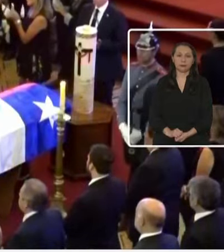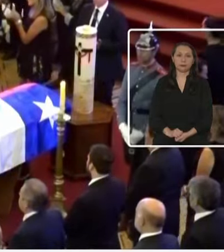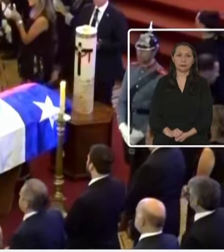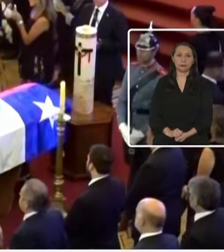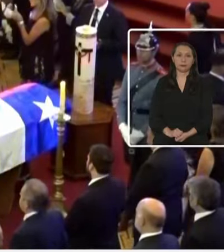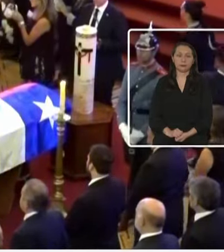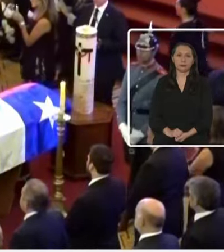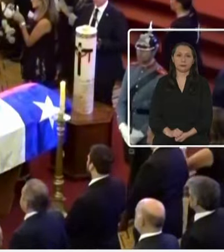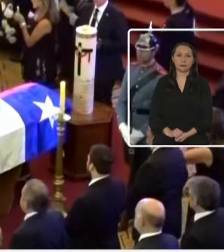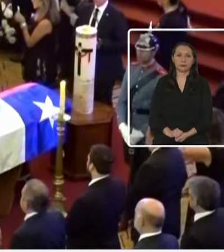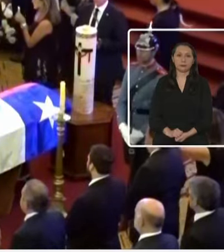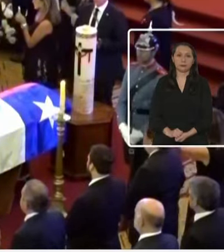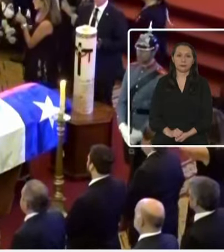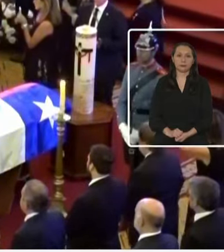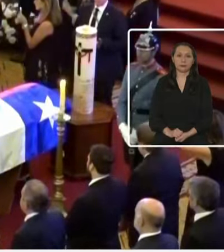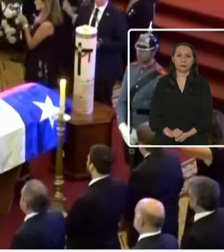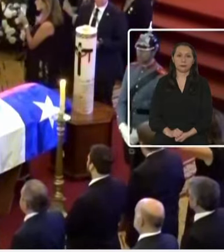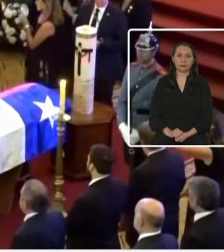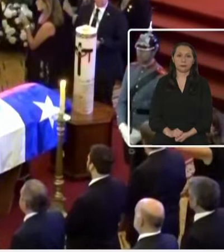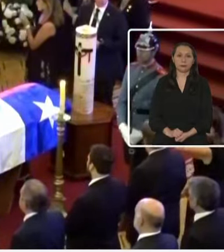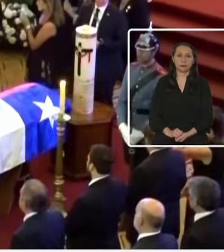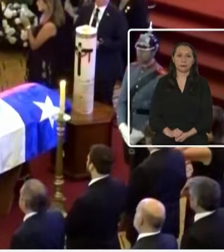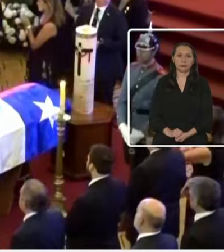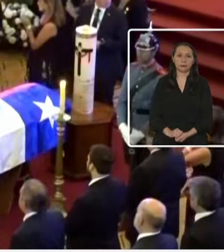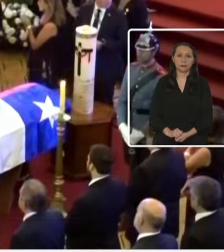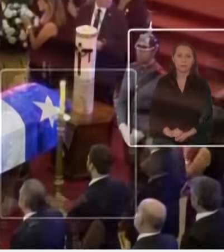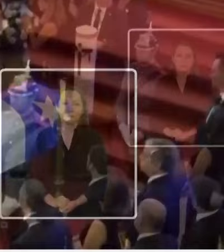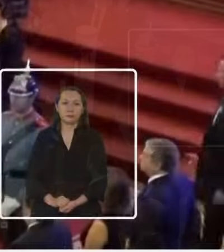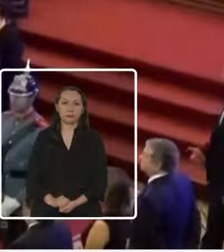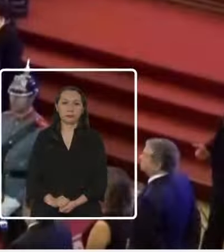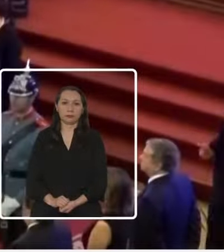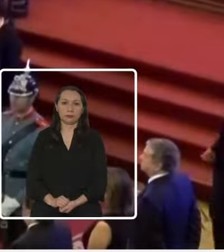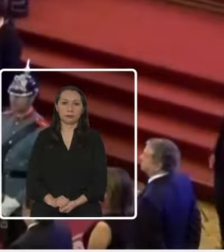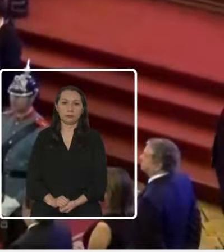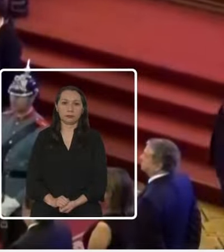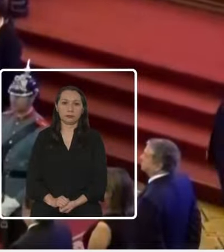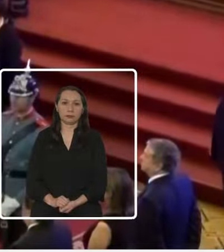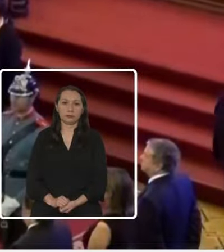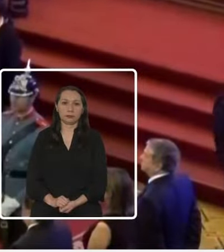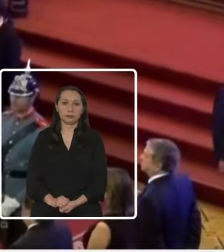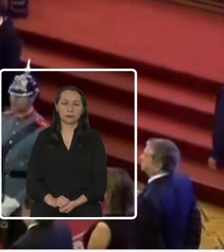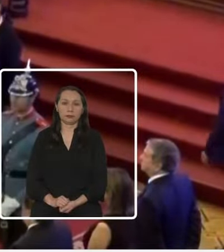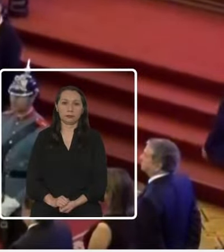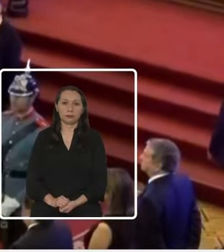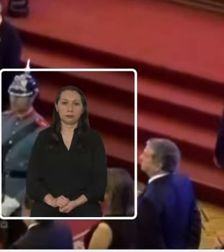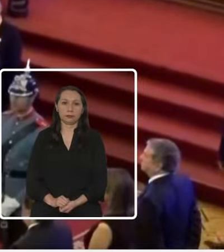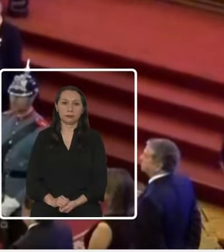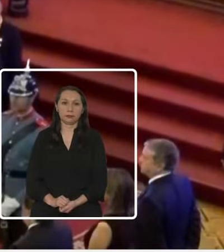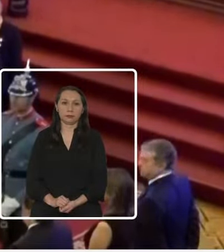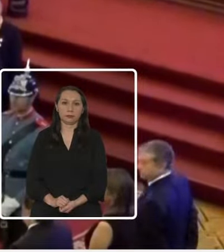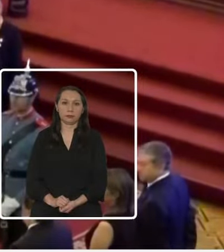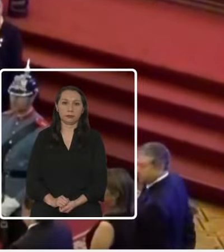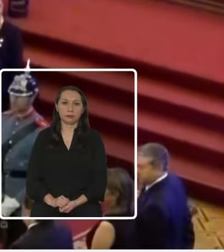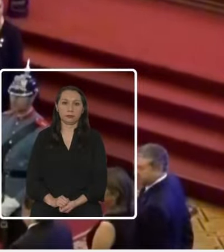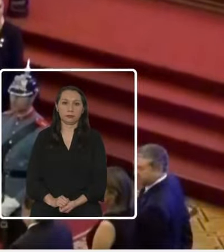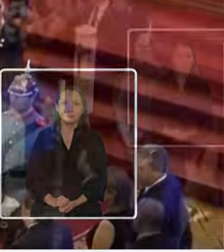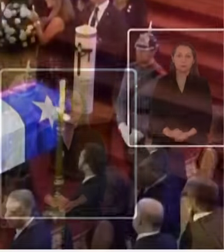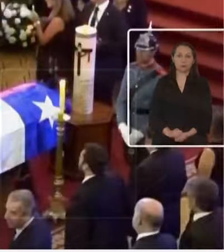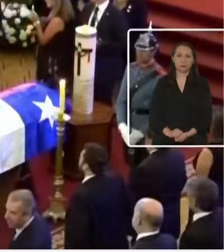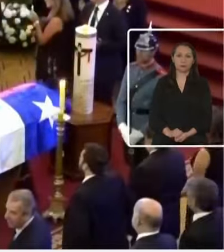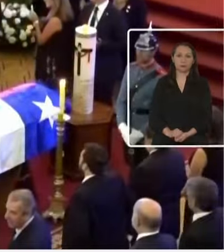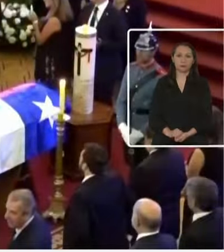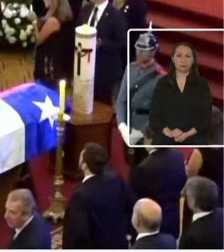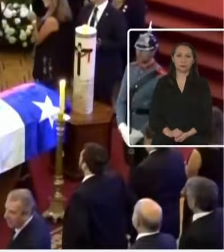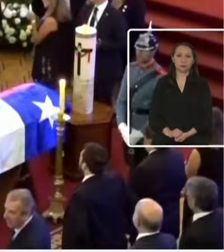destacar e su visión política también marcar fuertemente Este cambio de visión cambio de